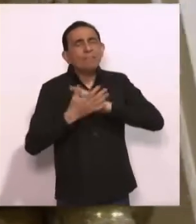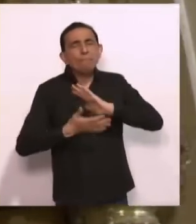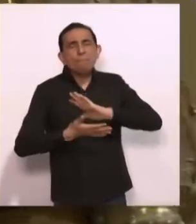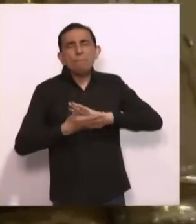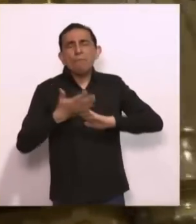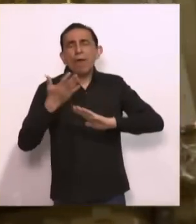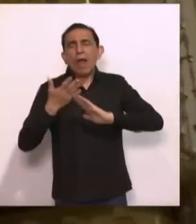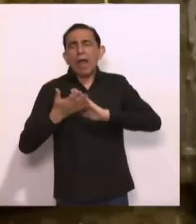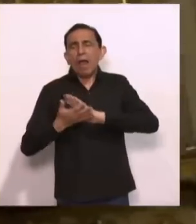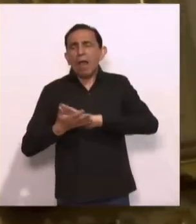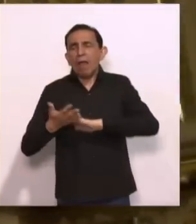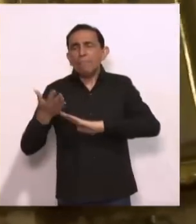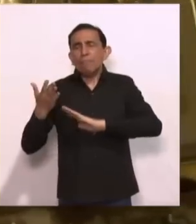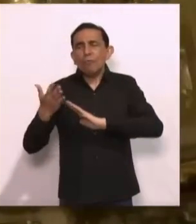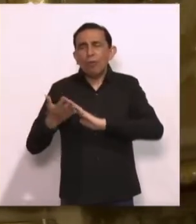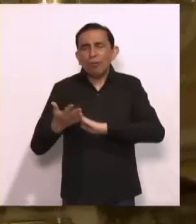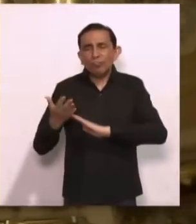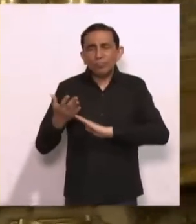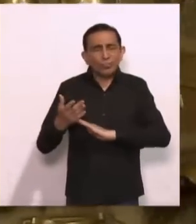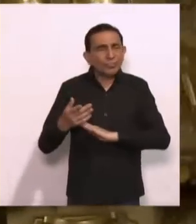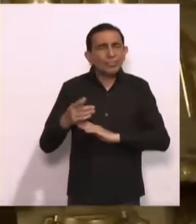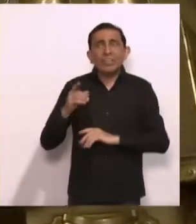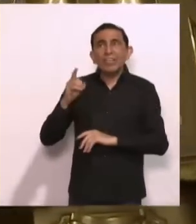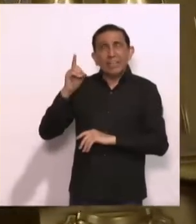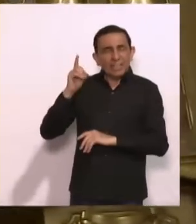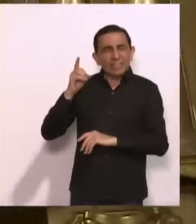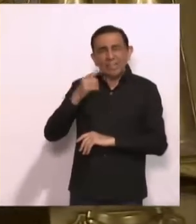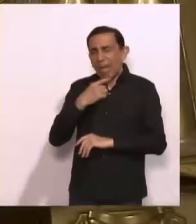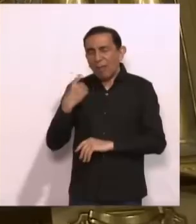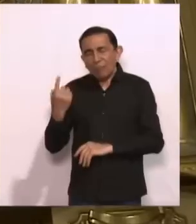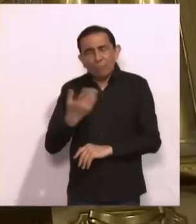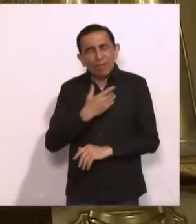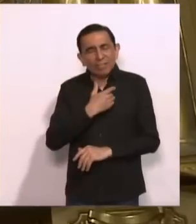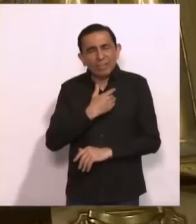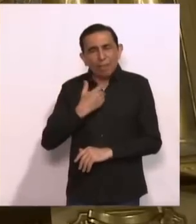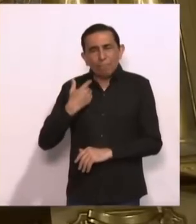amarillas, que madre nuestra es,